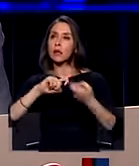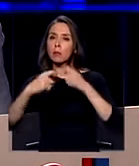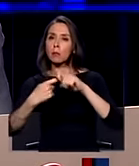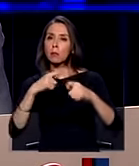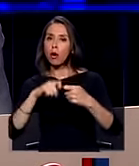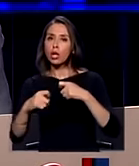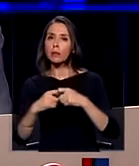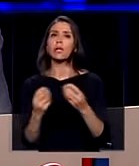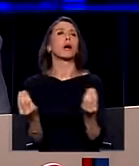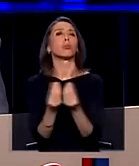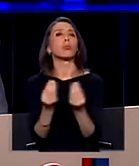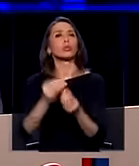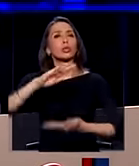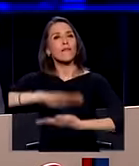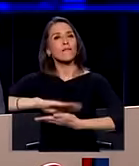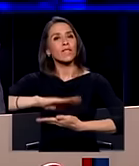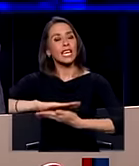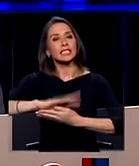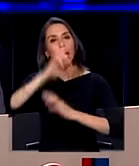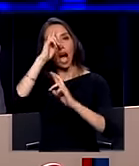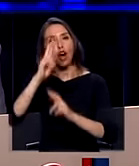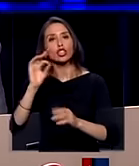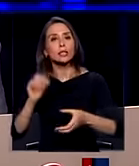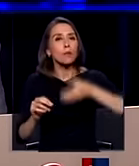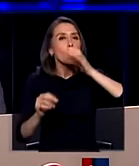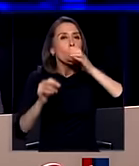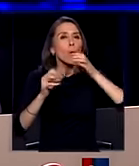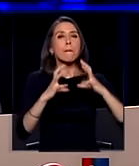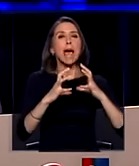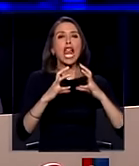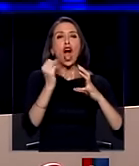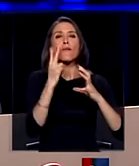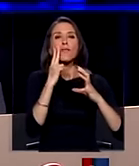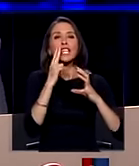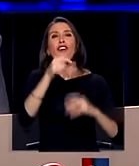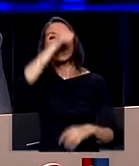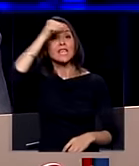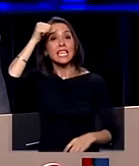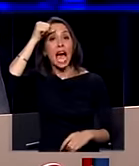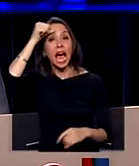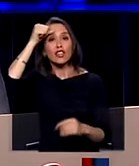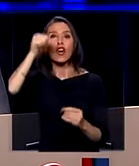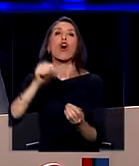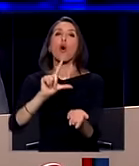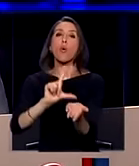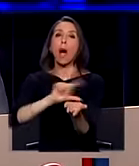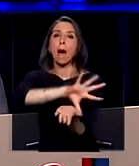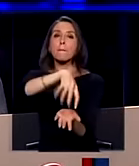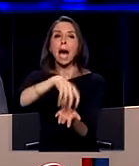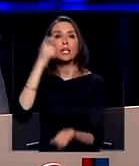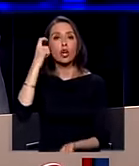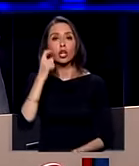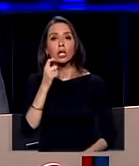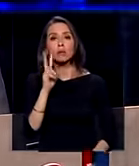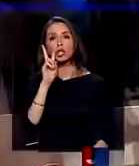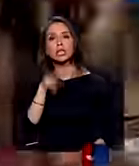Es que la masiva fiesta que está programada en honor de esta popular bebida veraniega en el Parque O'Higgins no tiene la autorización